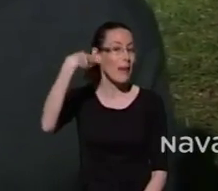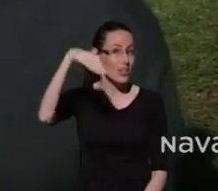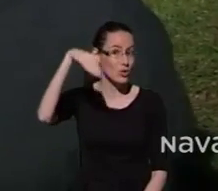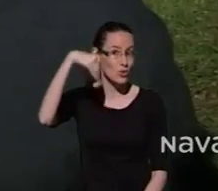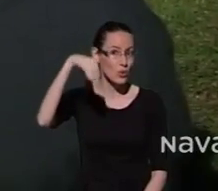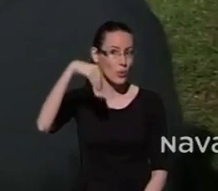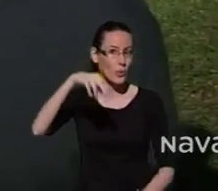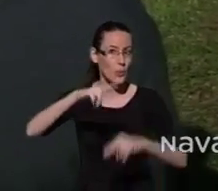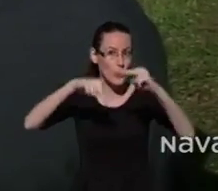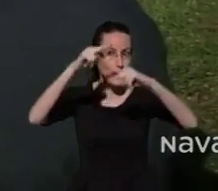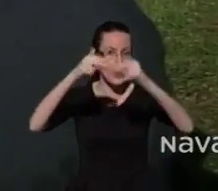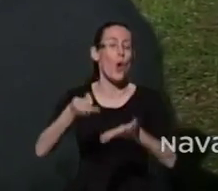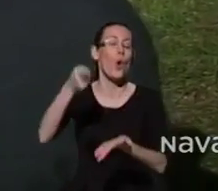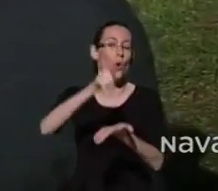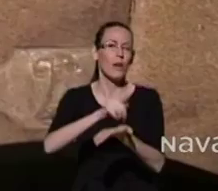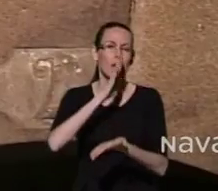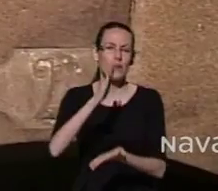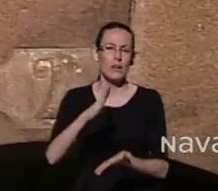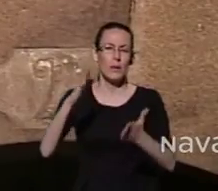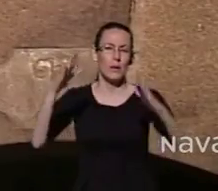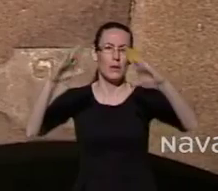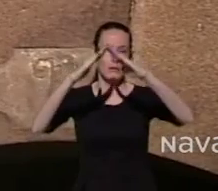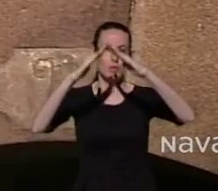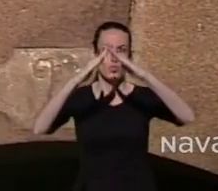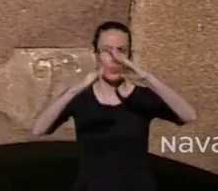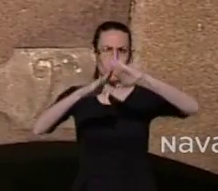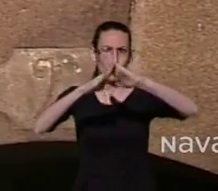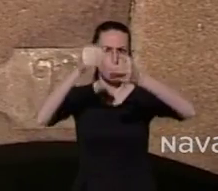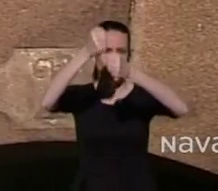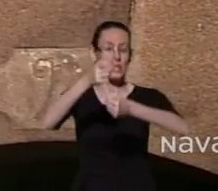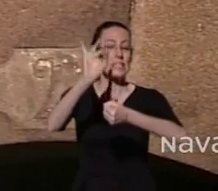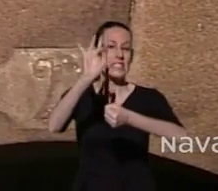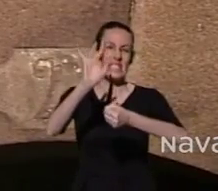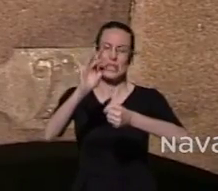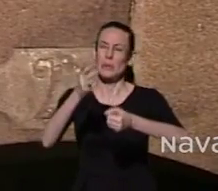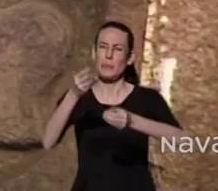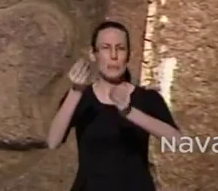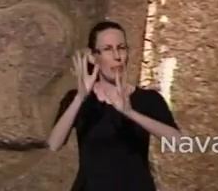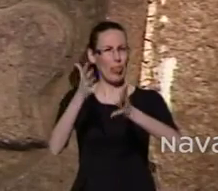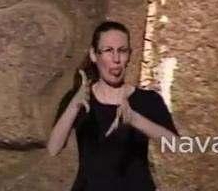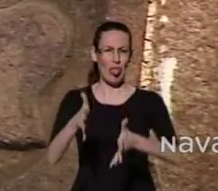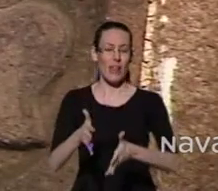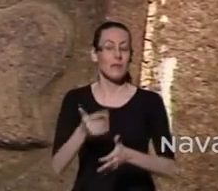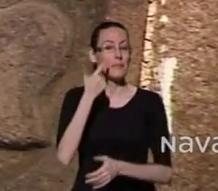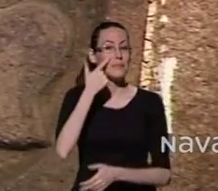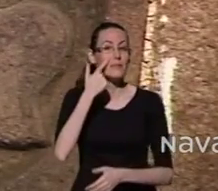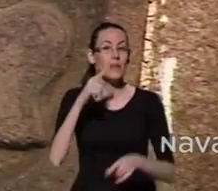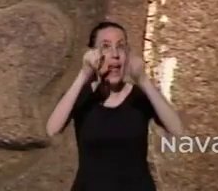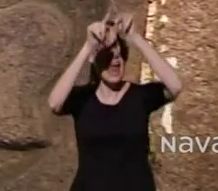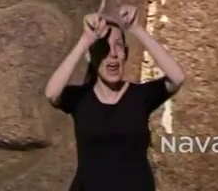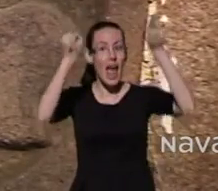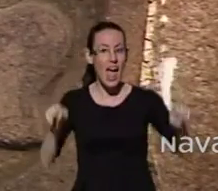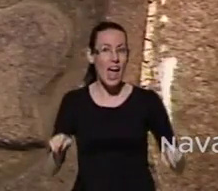está desde cimientos, porque estaba en unas condiciones lamentables. Pues bueno, tiene su entrada con el arco de medio punto, tiene su escudete